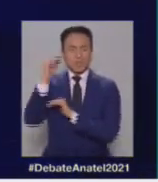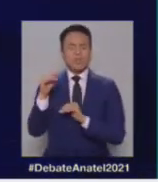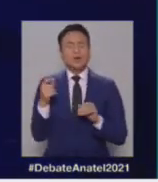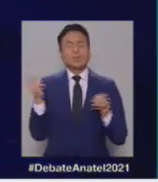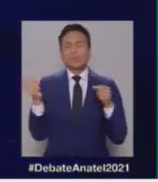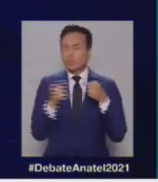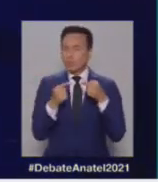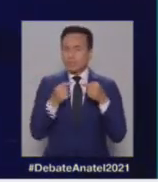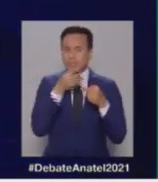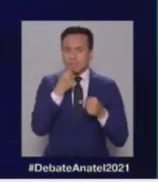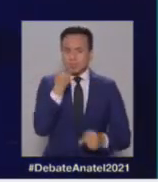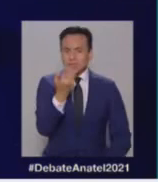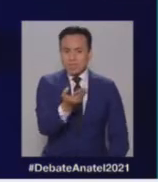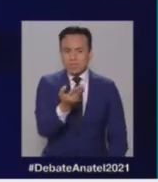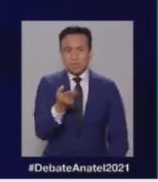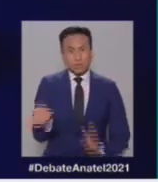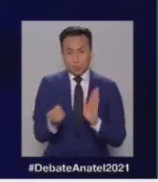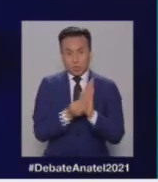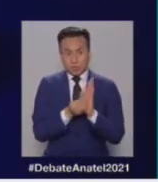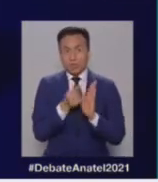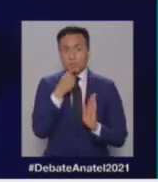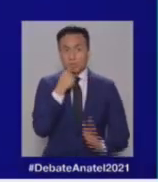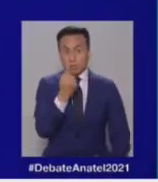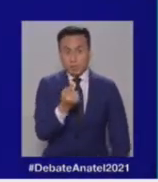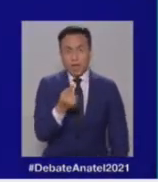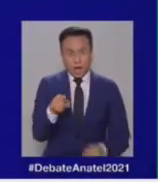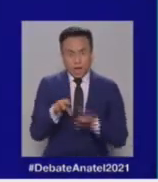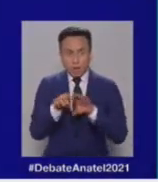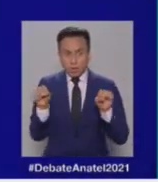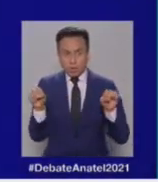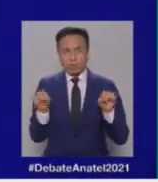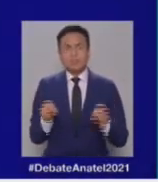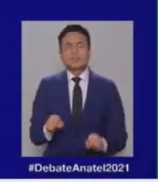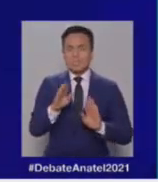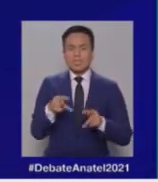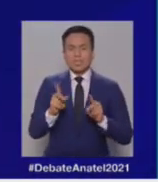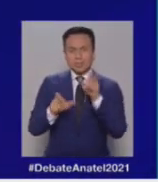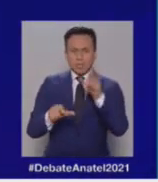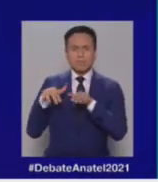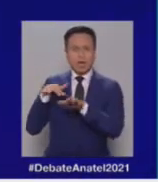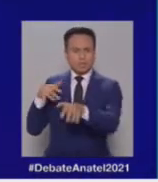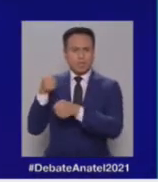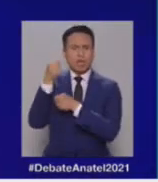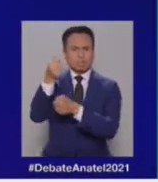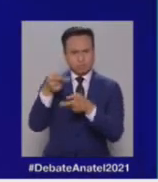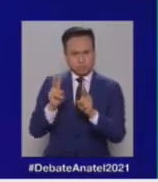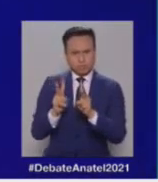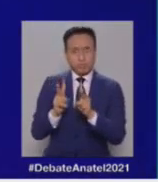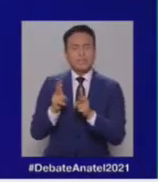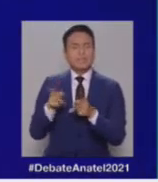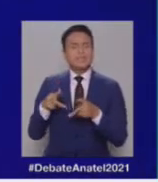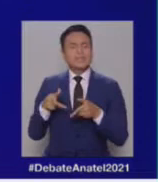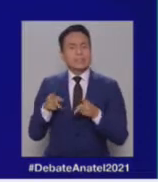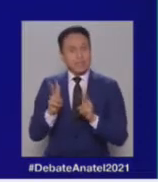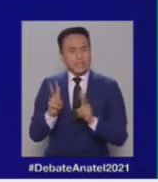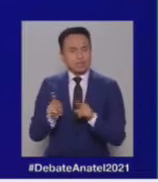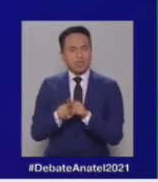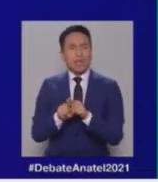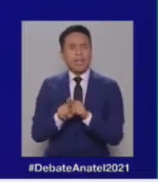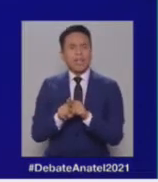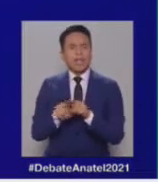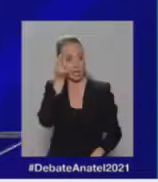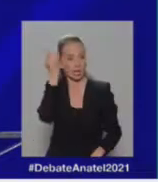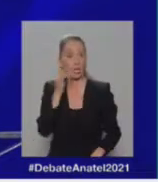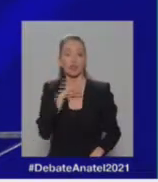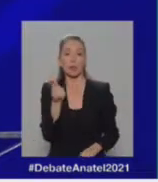era torturada. Acerca del megaproyecto minero portuario Dominga que compromete al presidente Sebastián Piñera. No estoy de acuerdo